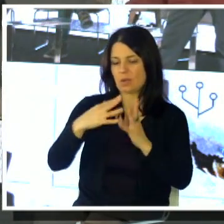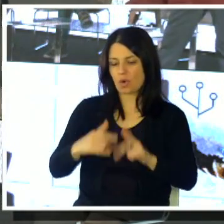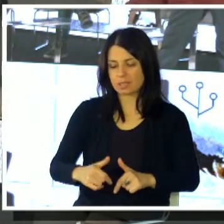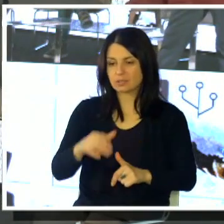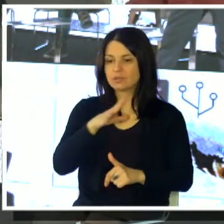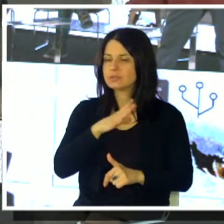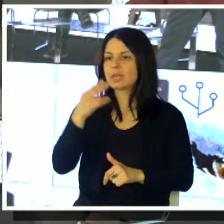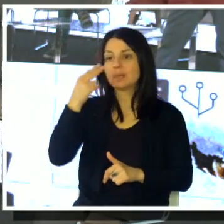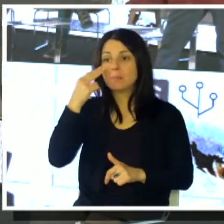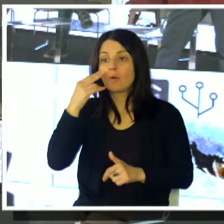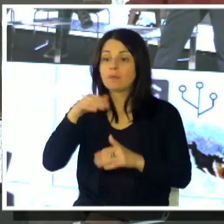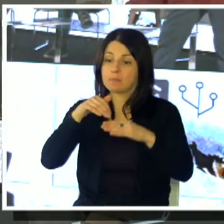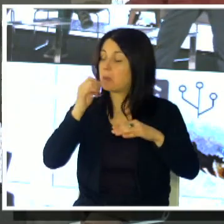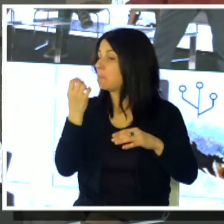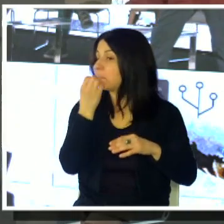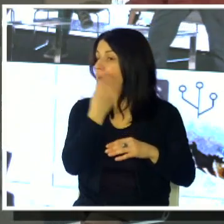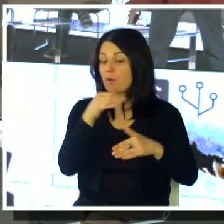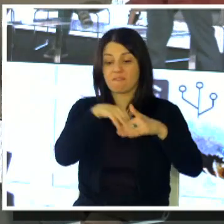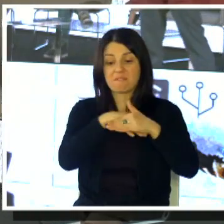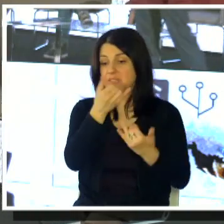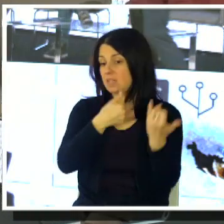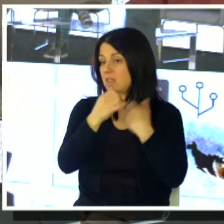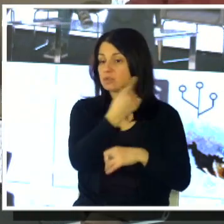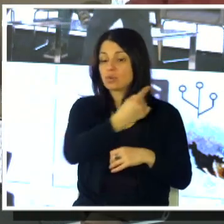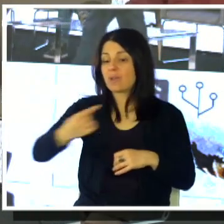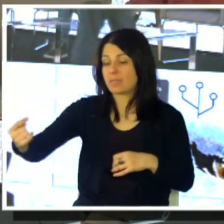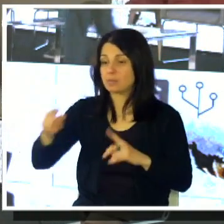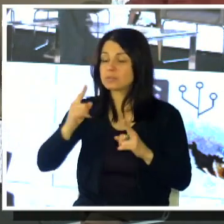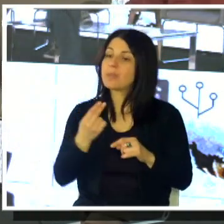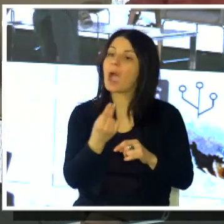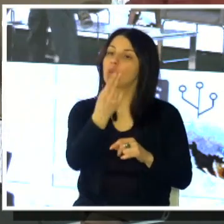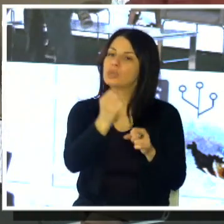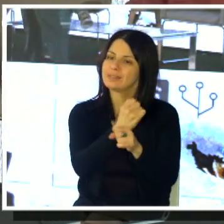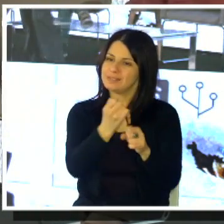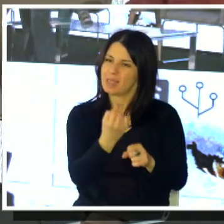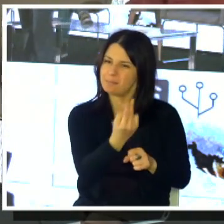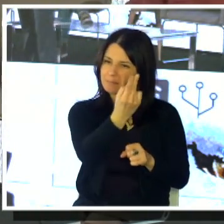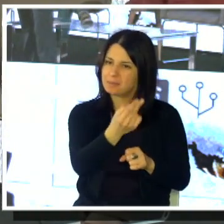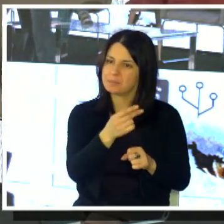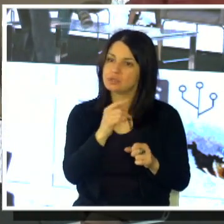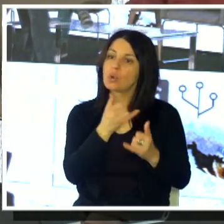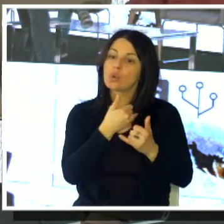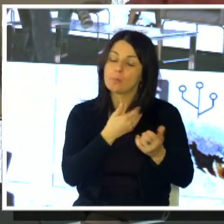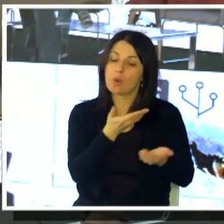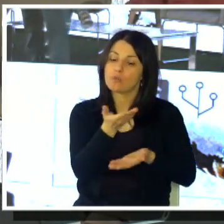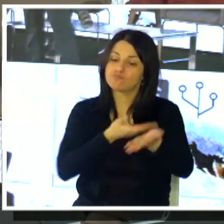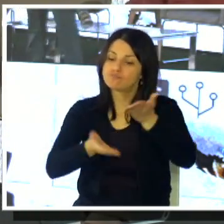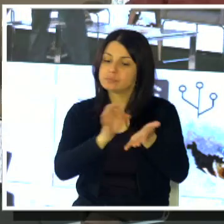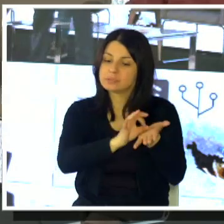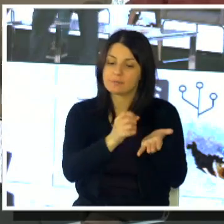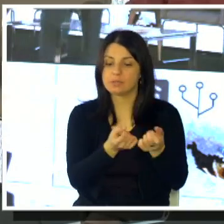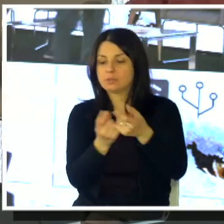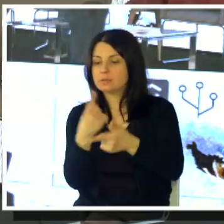los inconvenientes de una base de datos particionado. Autenticación, cómo vamos pasando la autenticación de servicio a servicio. Y